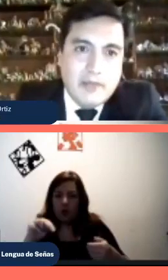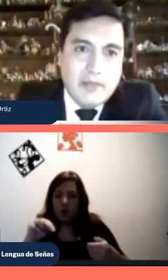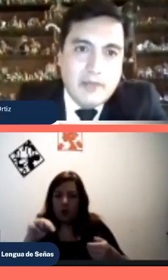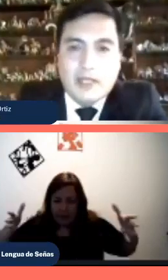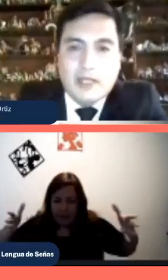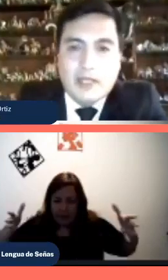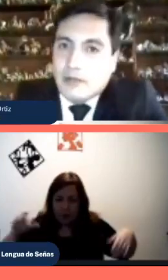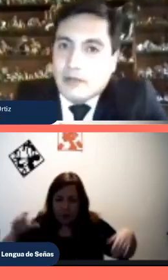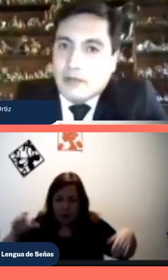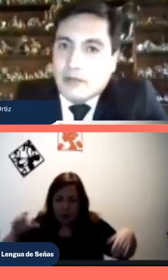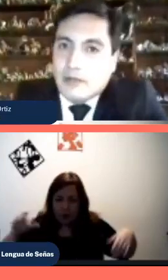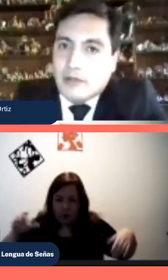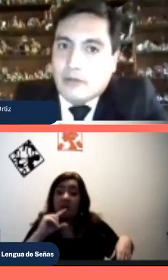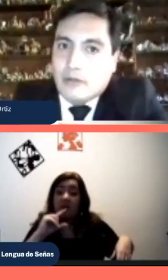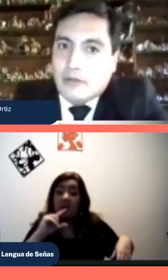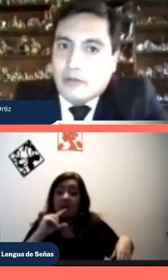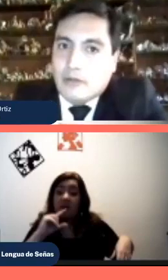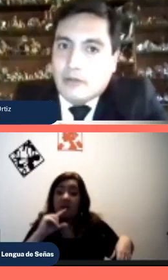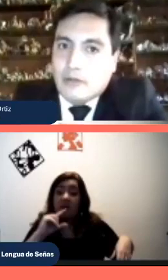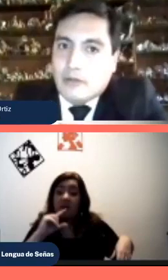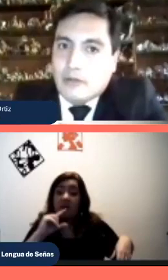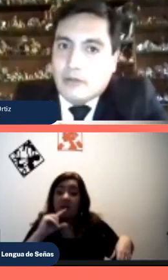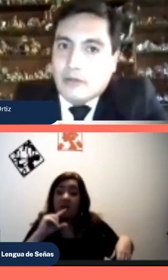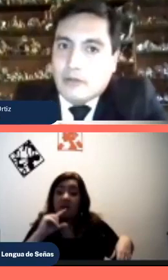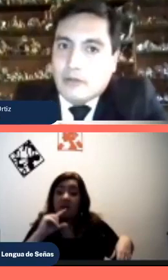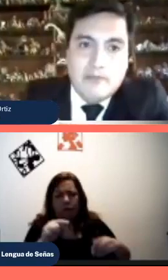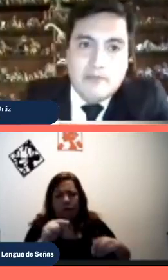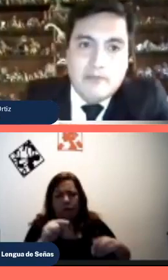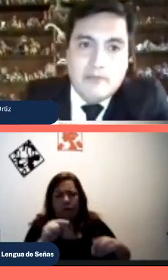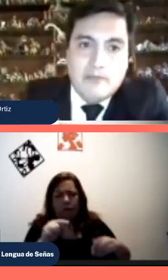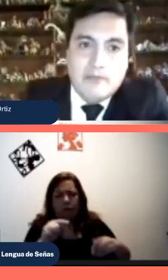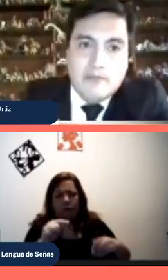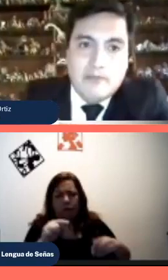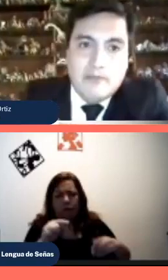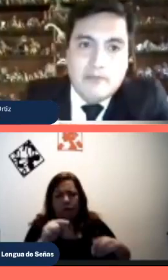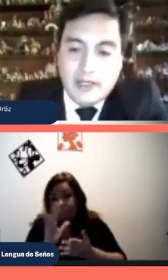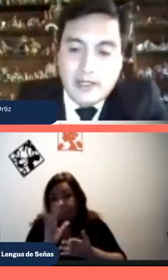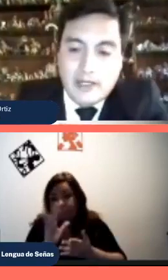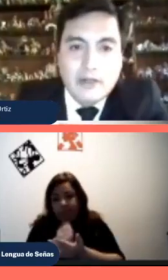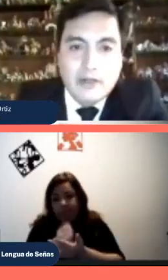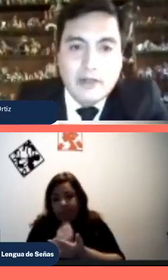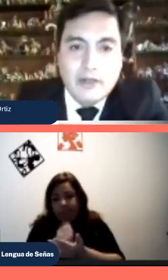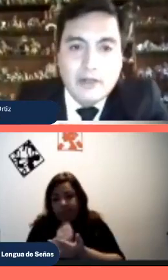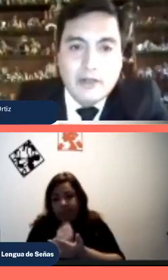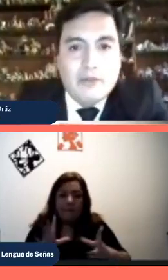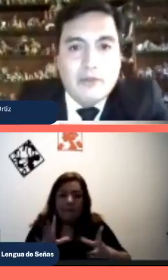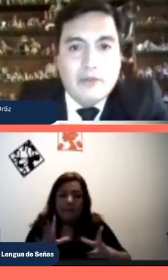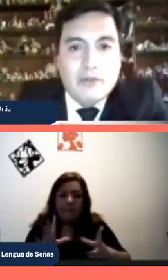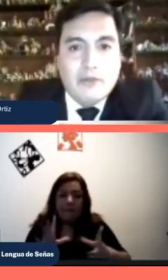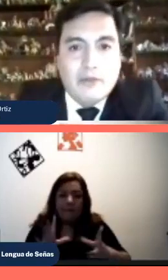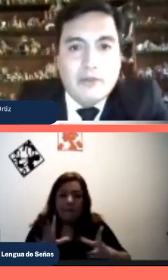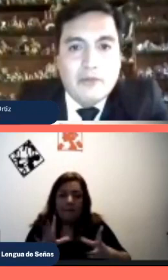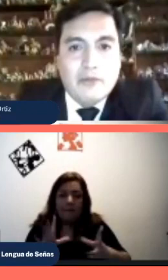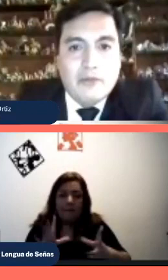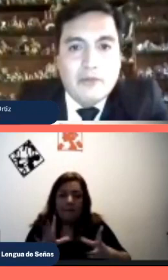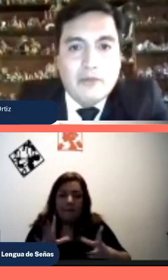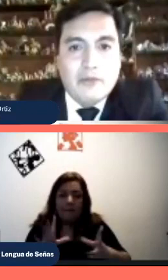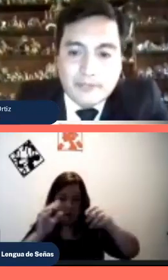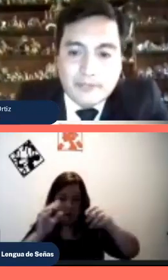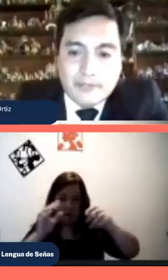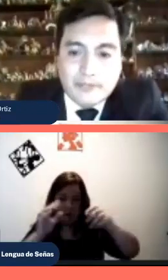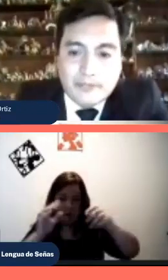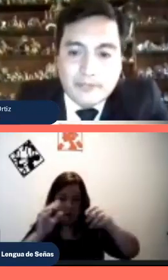Leviatán, ya que no se han encontrado restos completos, sino que básicamente partes del cráneo, serían unos 16 metros de